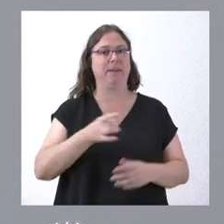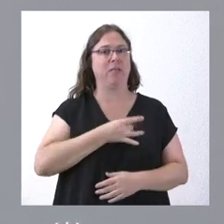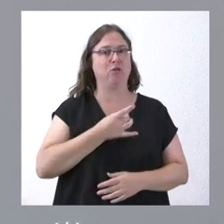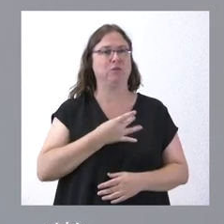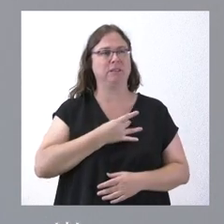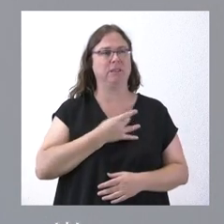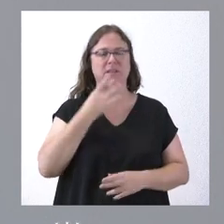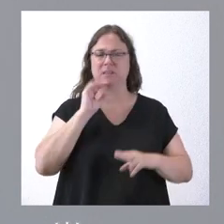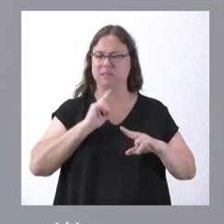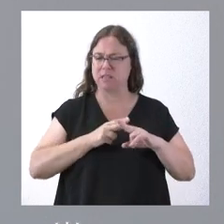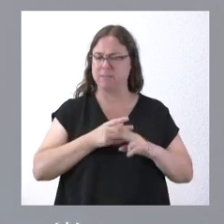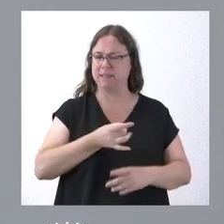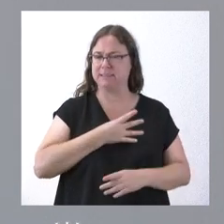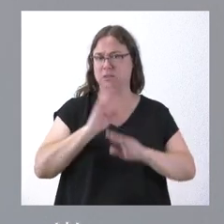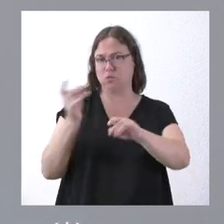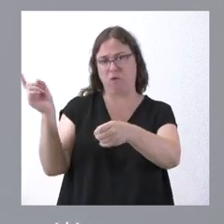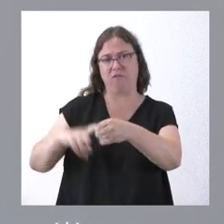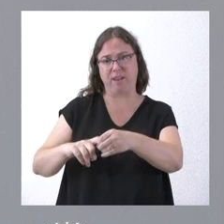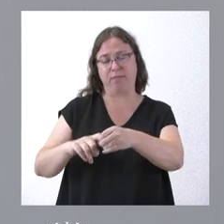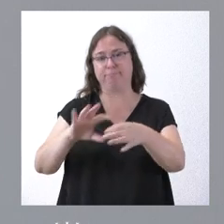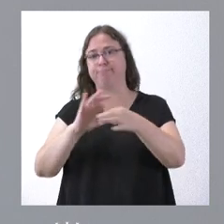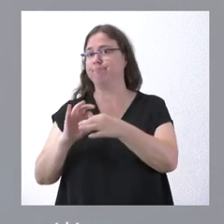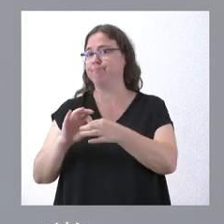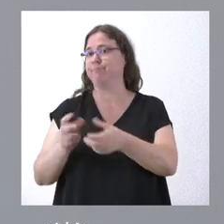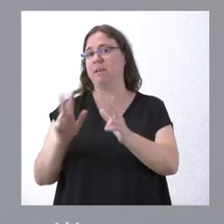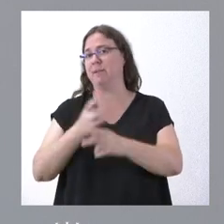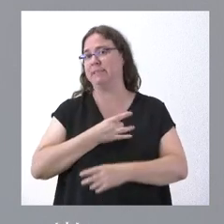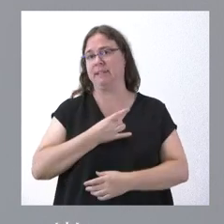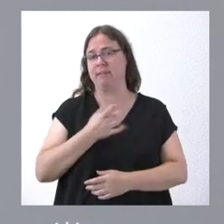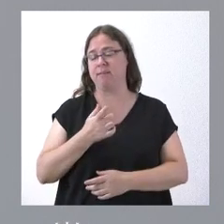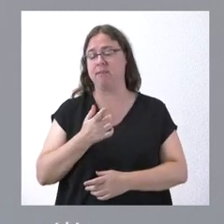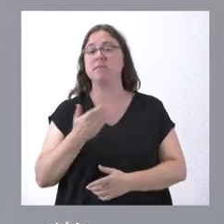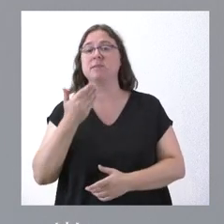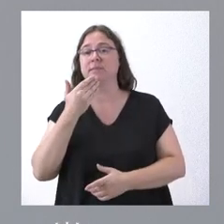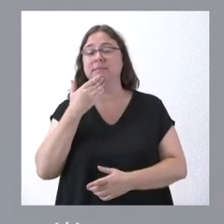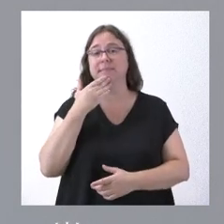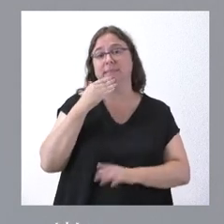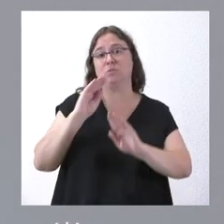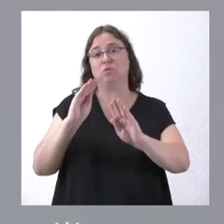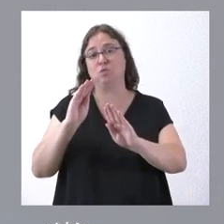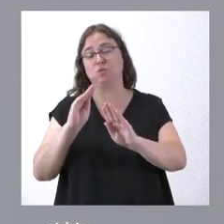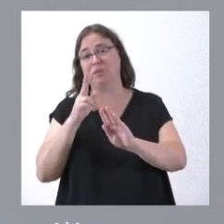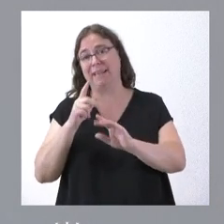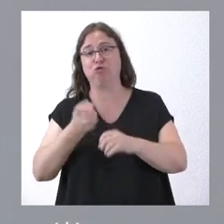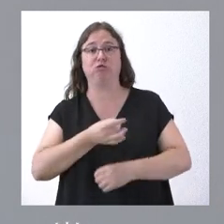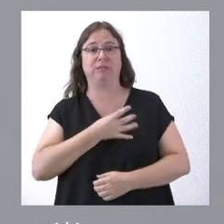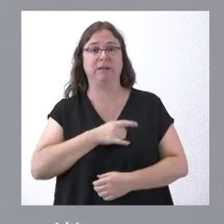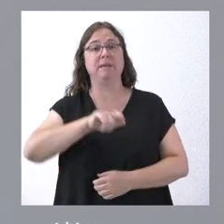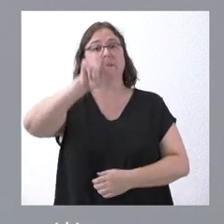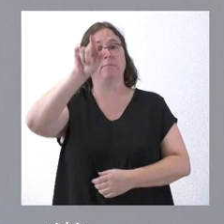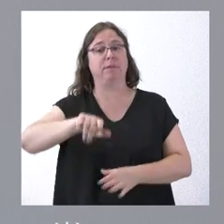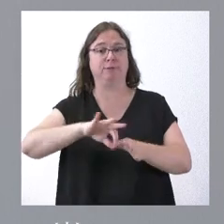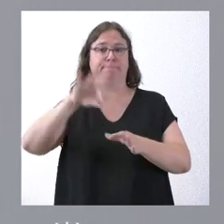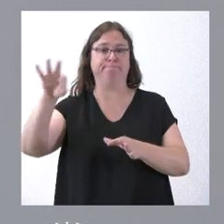sindicato en el que está afiliado y dentro del margen que ese sindicato tiene, pues ha optado porque esta persona sea